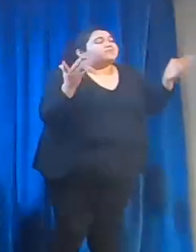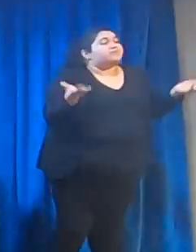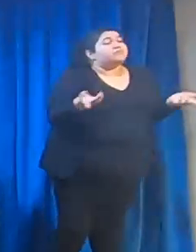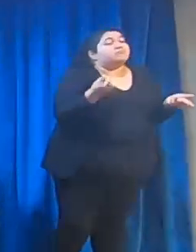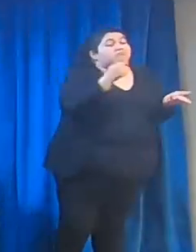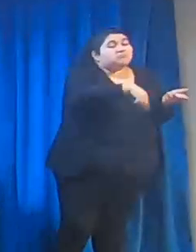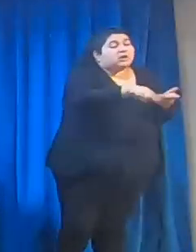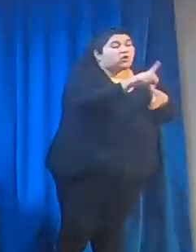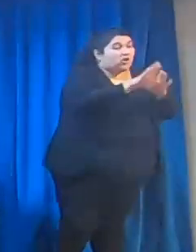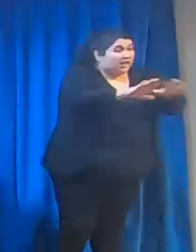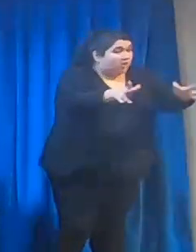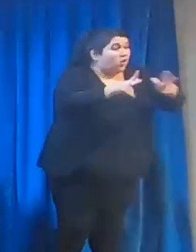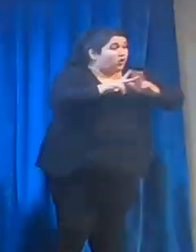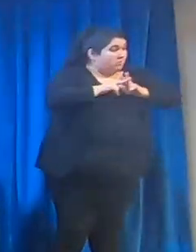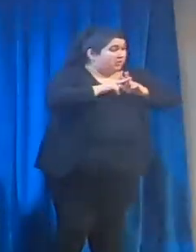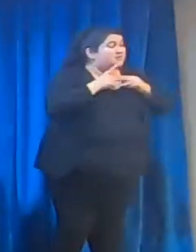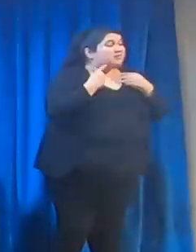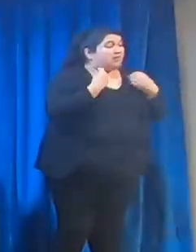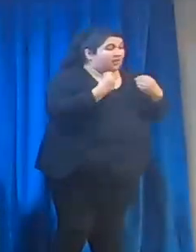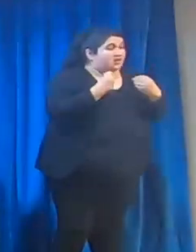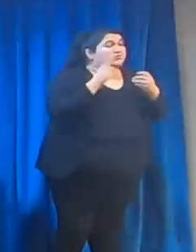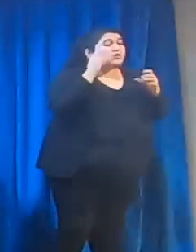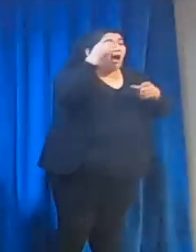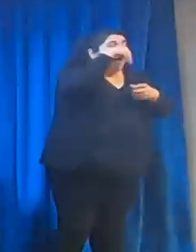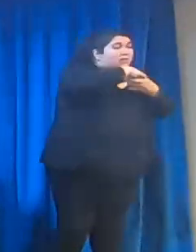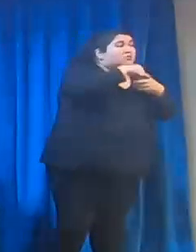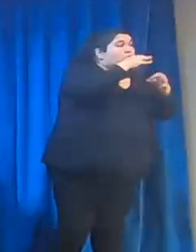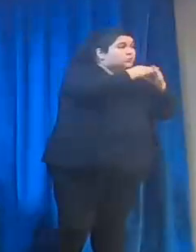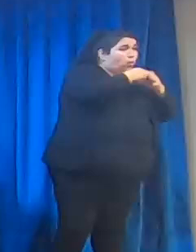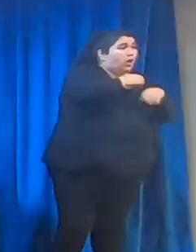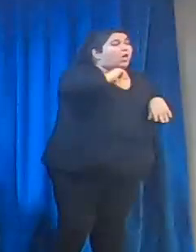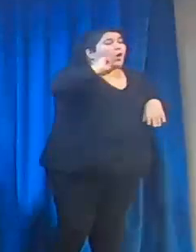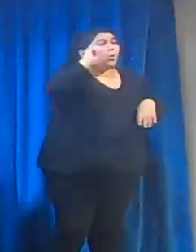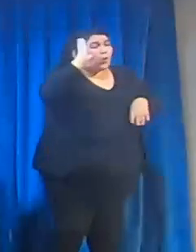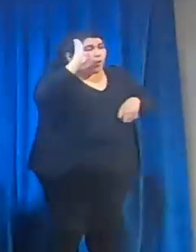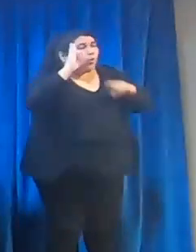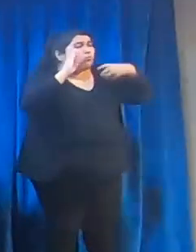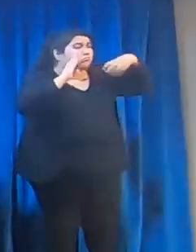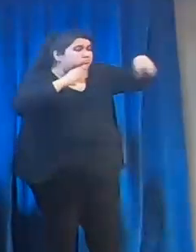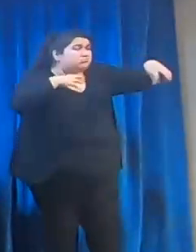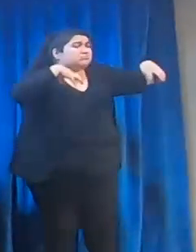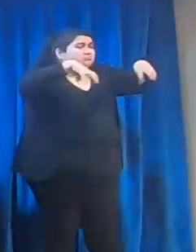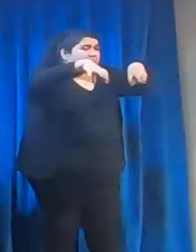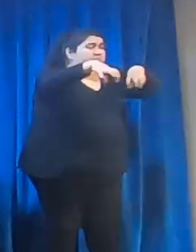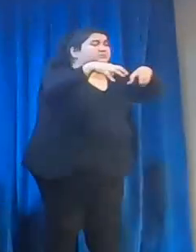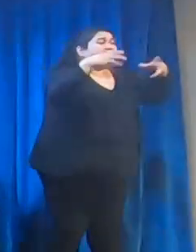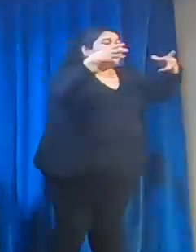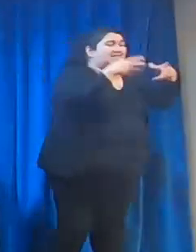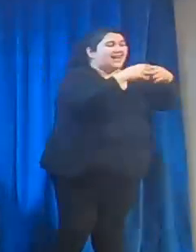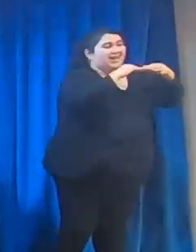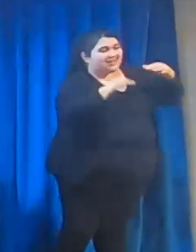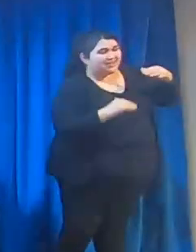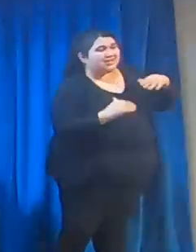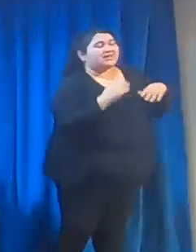chicos me dicen, porque yo trabajo no solamente en escuelas, trabajo con clubes de fútbol, trabajo con las inferiores de River, con